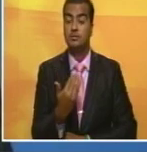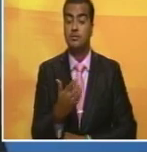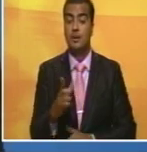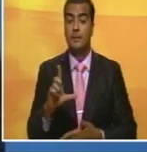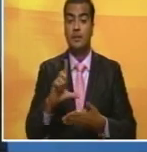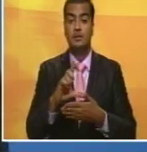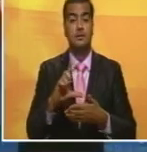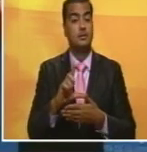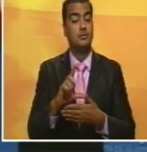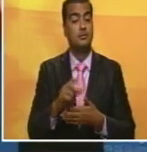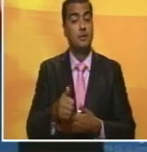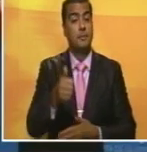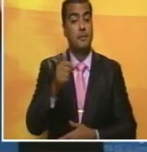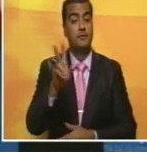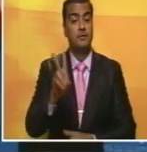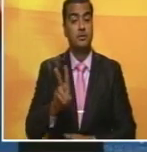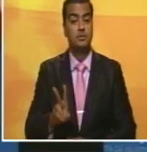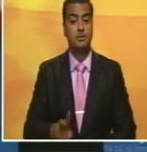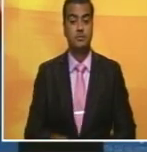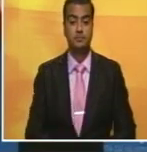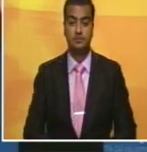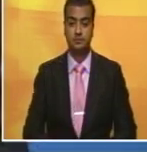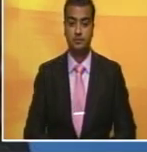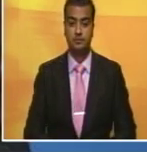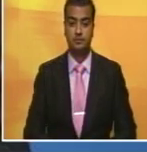América Latina hacer más por Venezuela.